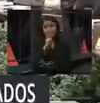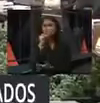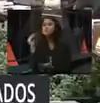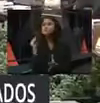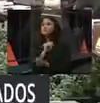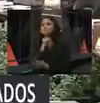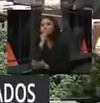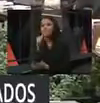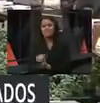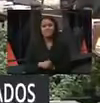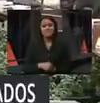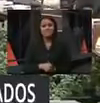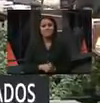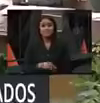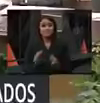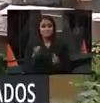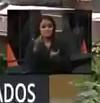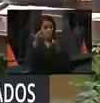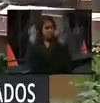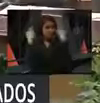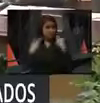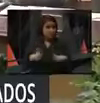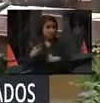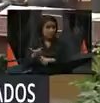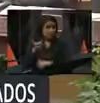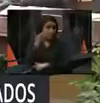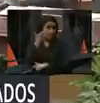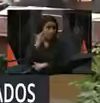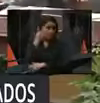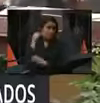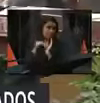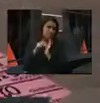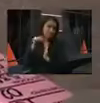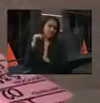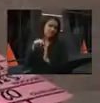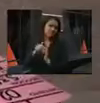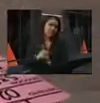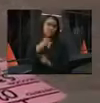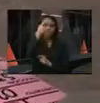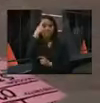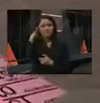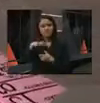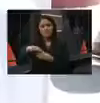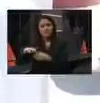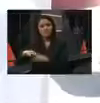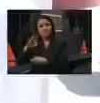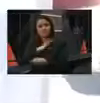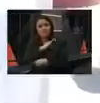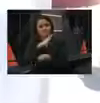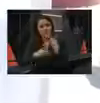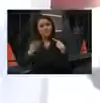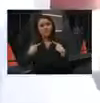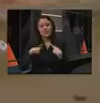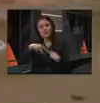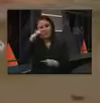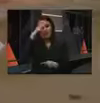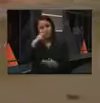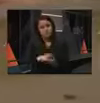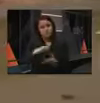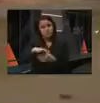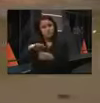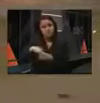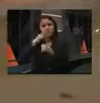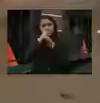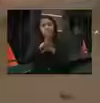pequeña parte de la millonaria tajada que recibirán en el 2018 para pedirles su voto a todos los mexicanos con